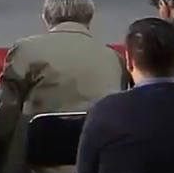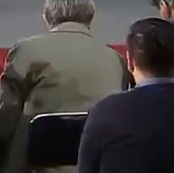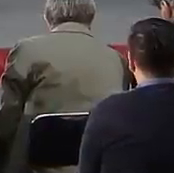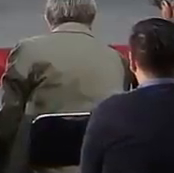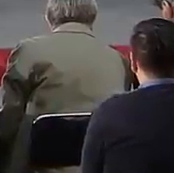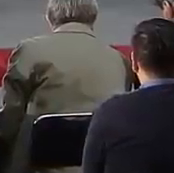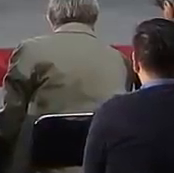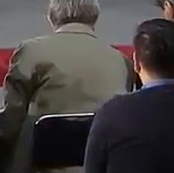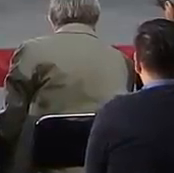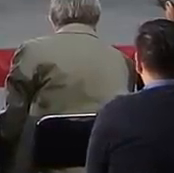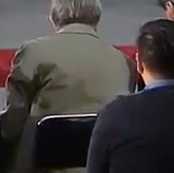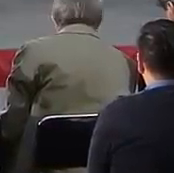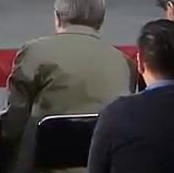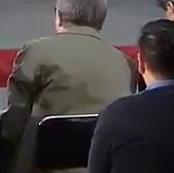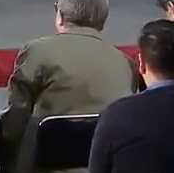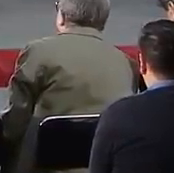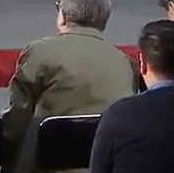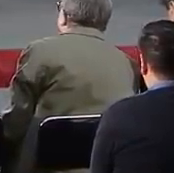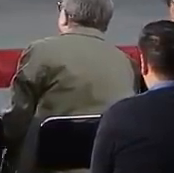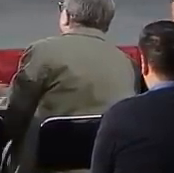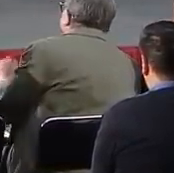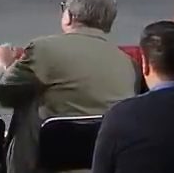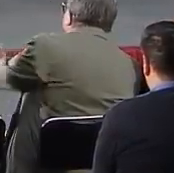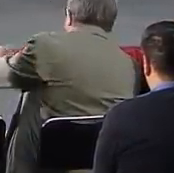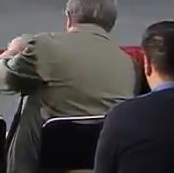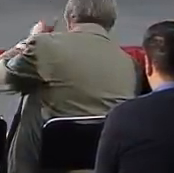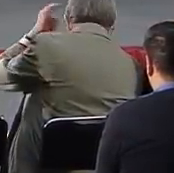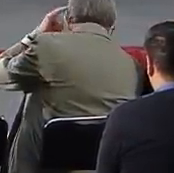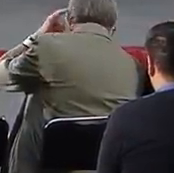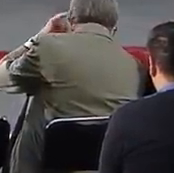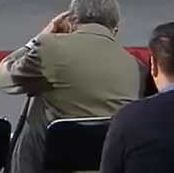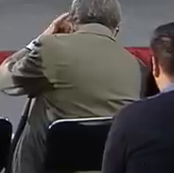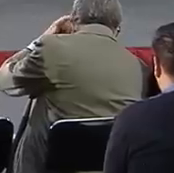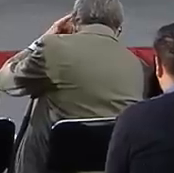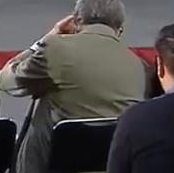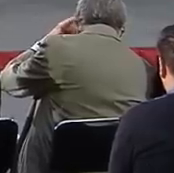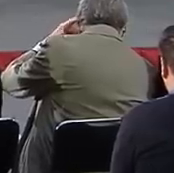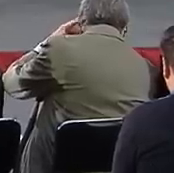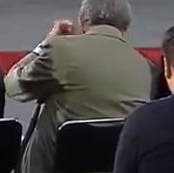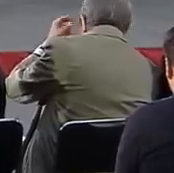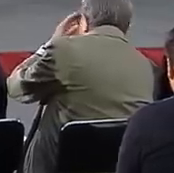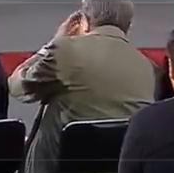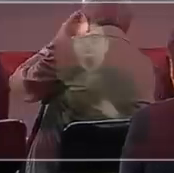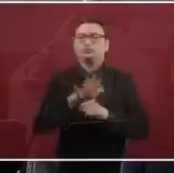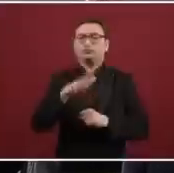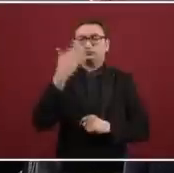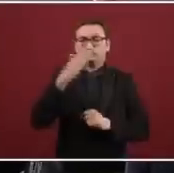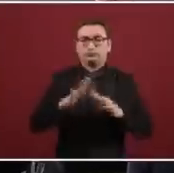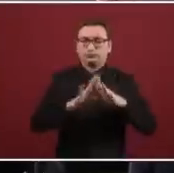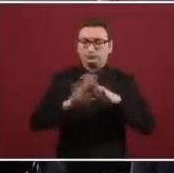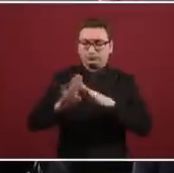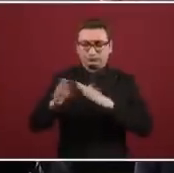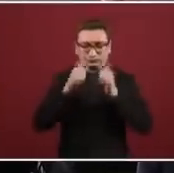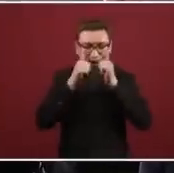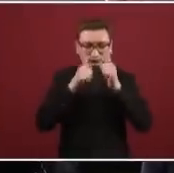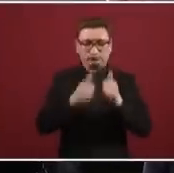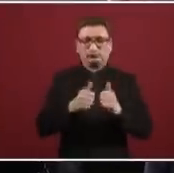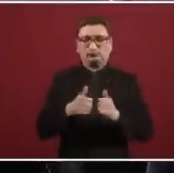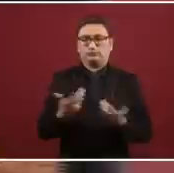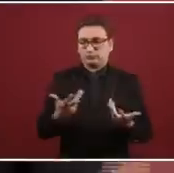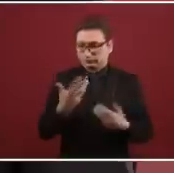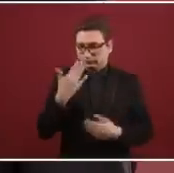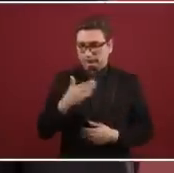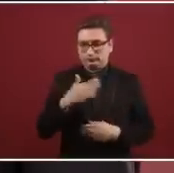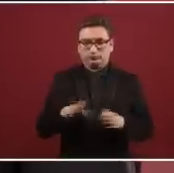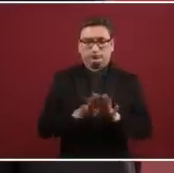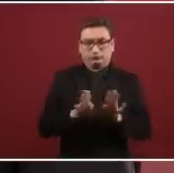el propósito de atender el fenómeno migratorio mediante la